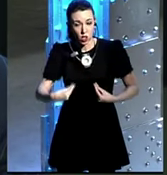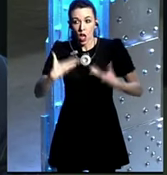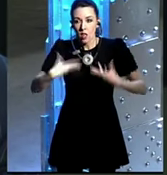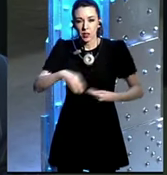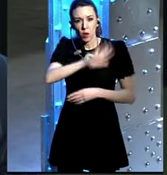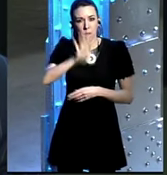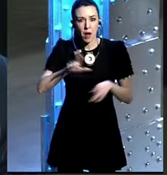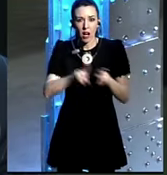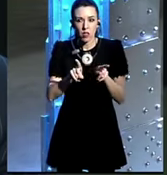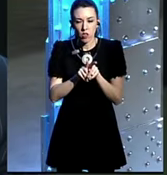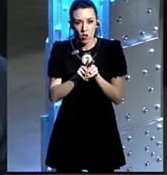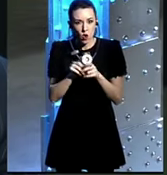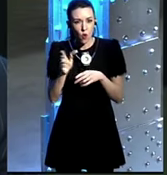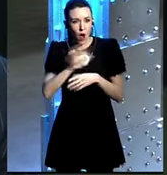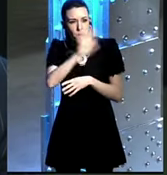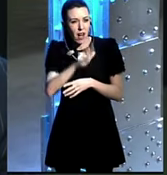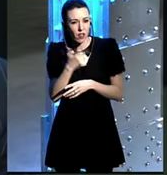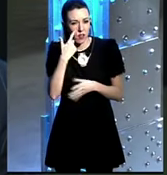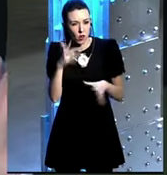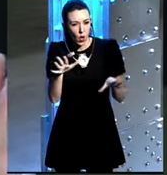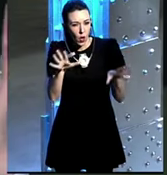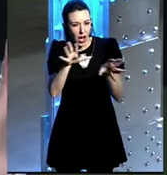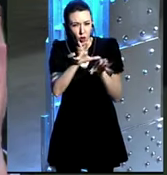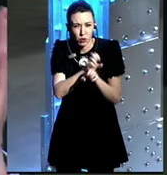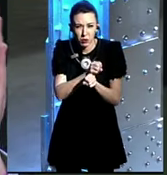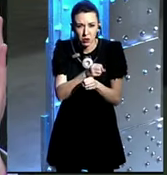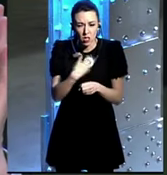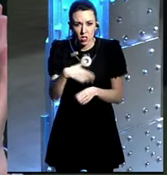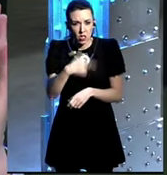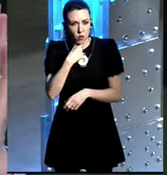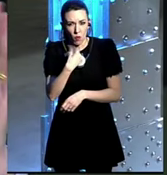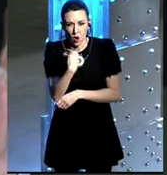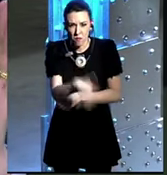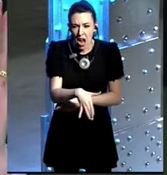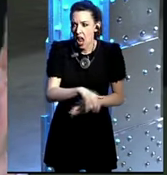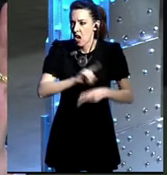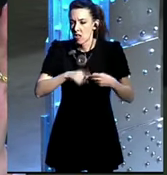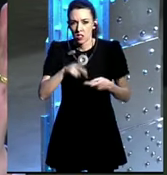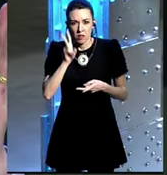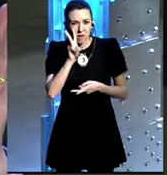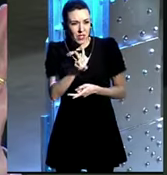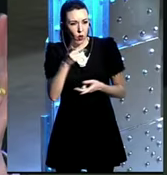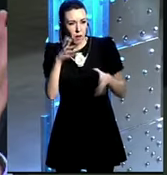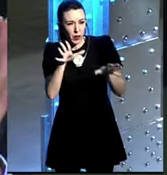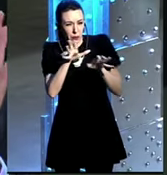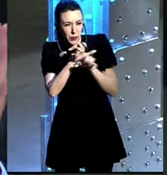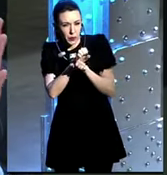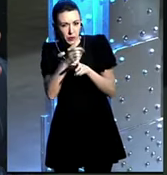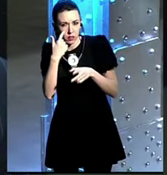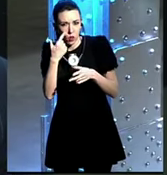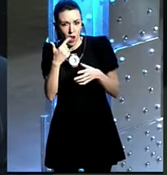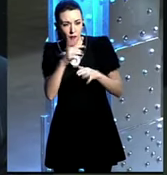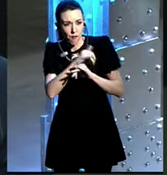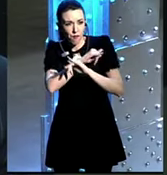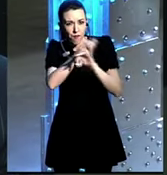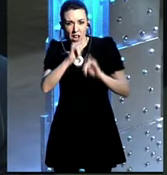como una especie de velo gris. Lo ves todo a través de una neblina, de mal humor. Sientes que ese velo... el velo de la